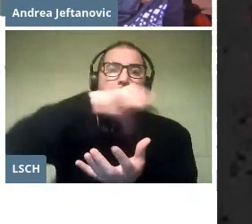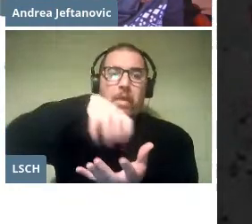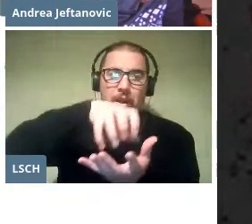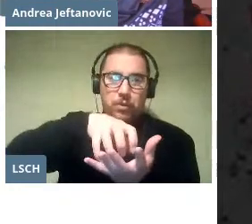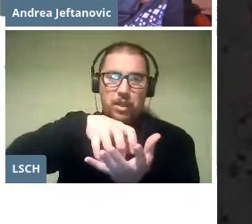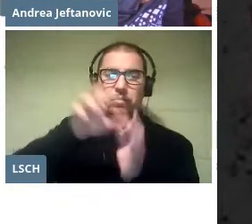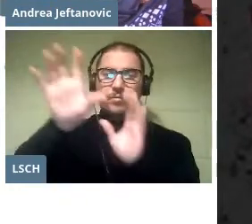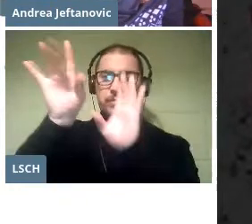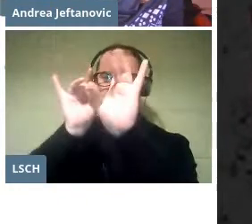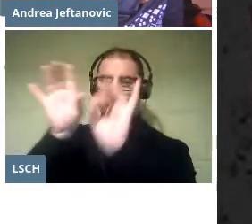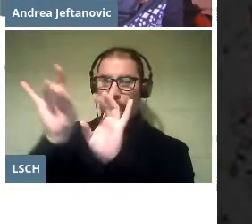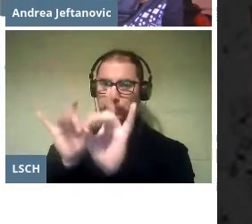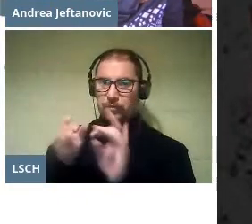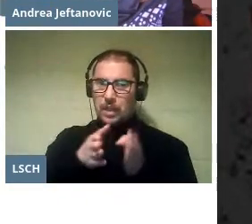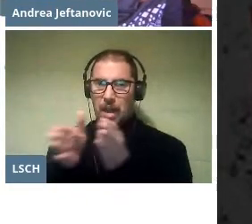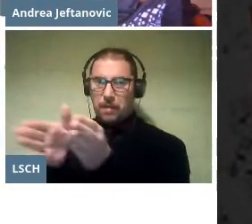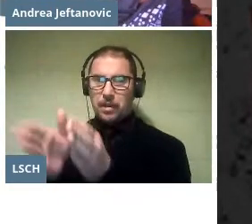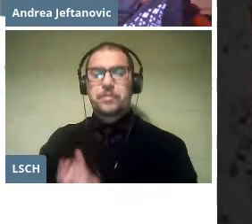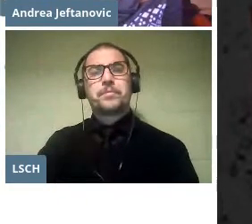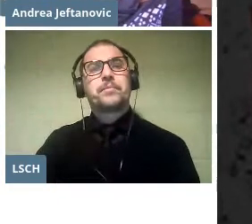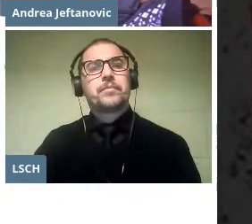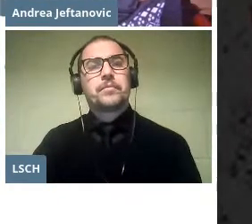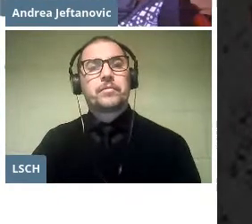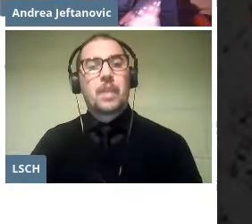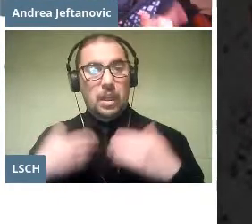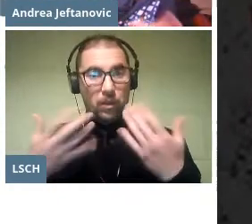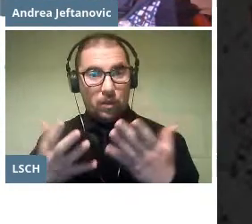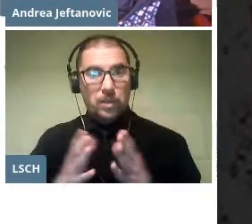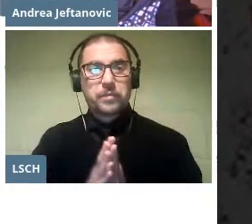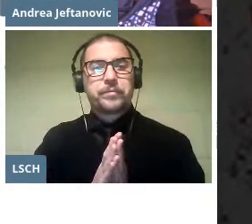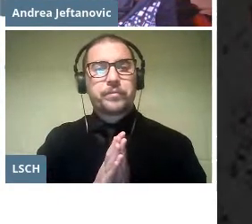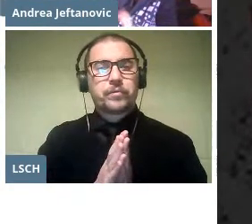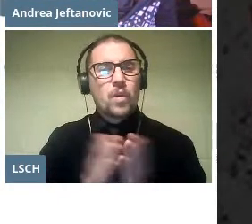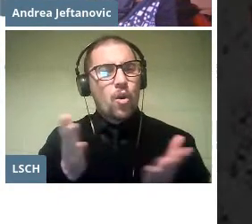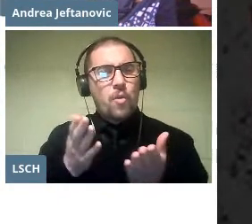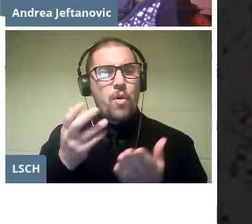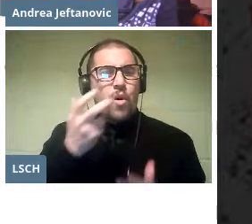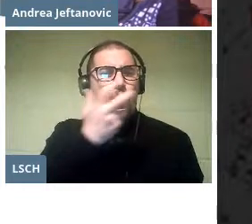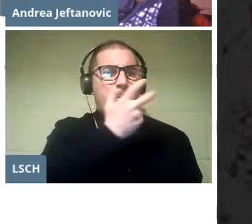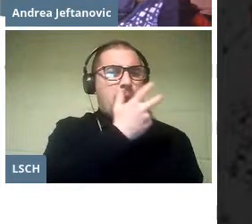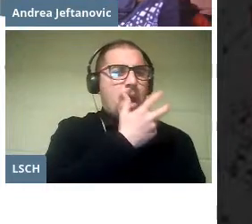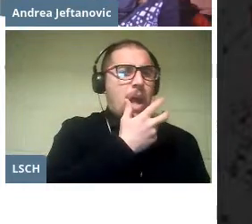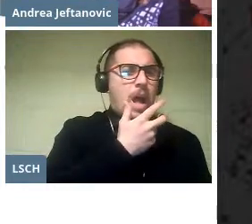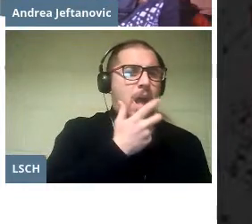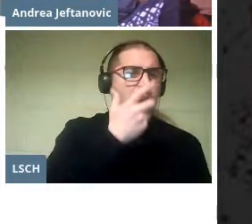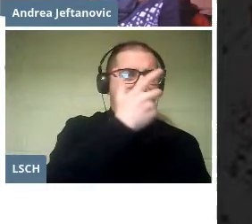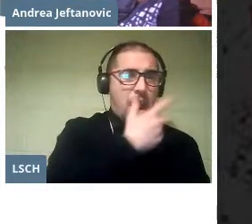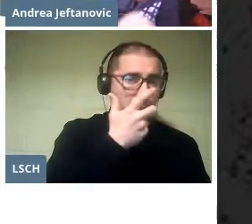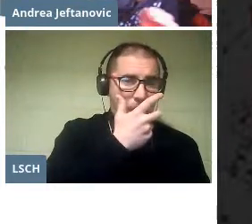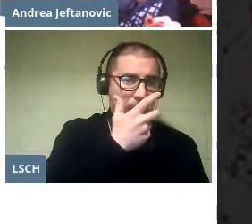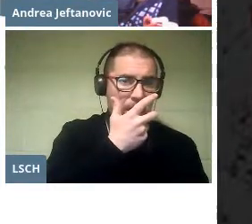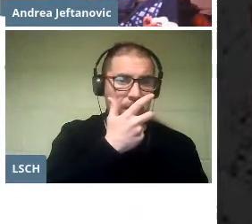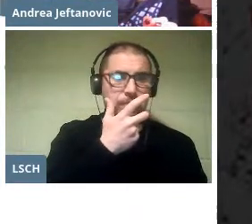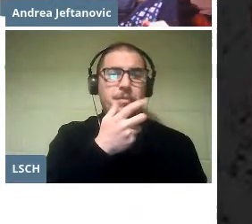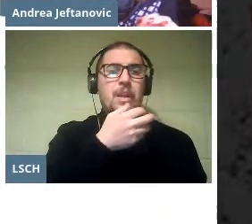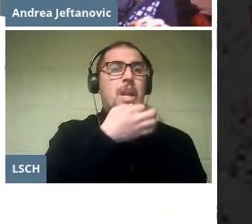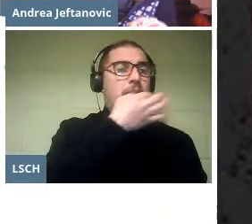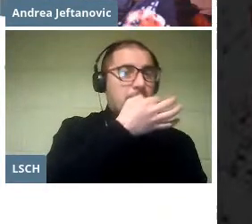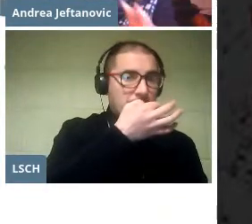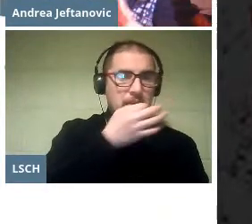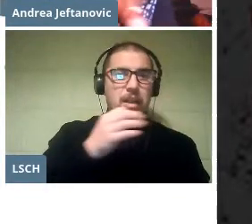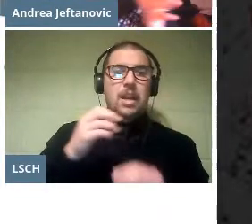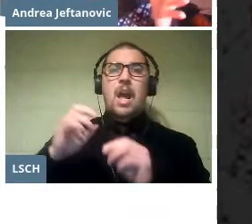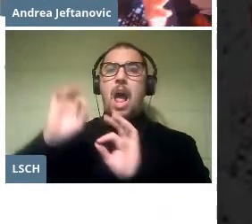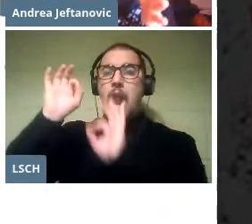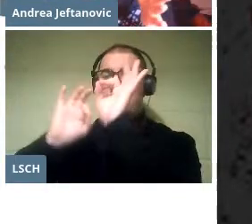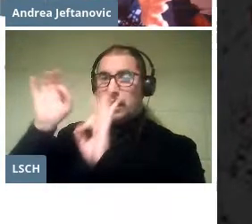entre esas posibilidades. Entonces, tal como el lenguaje limita lo que puede ser dicho, la arquitectura limita